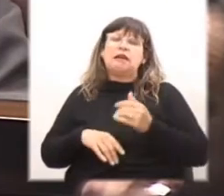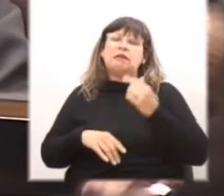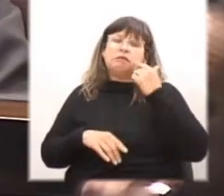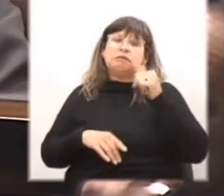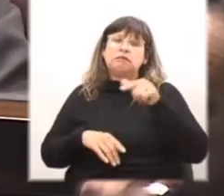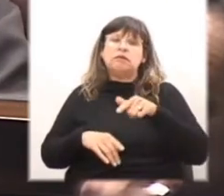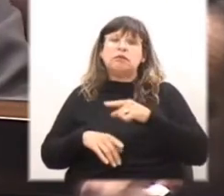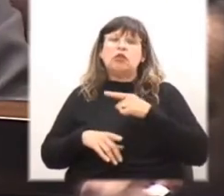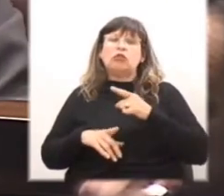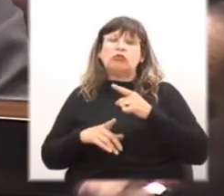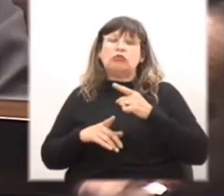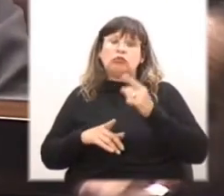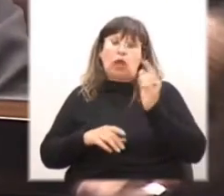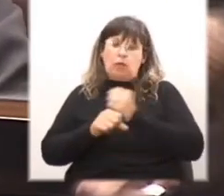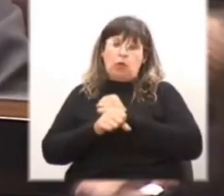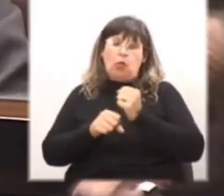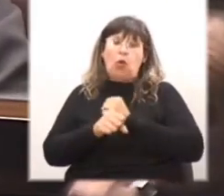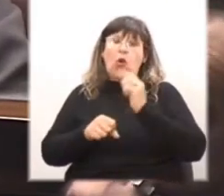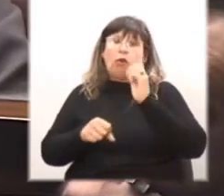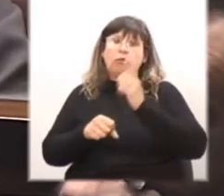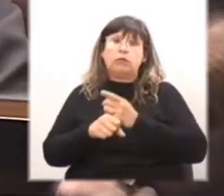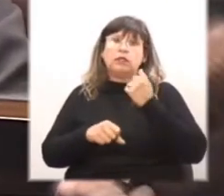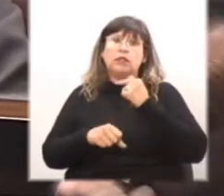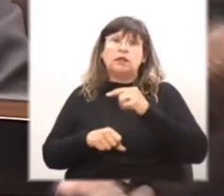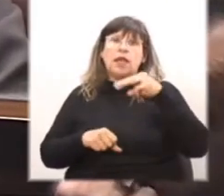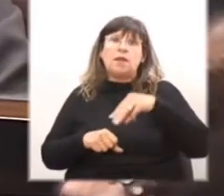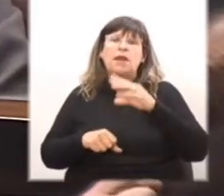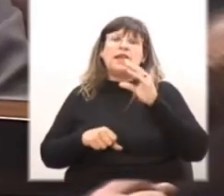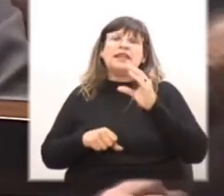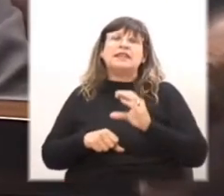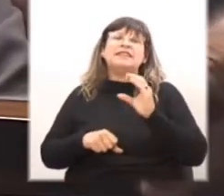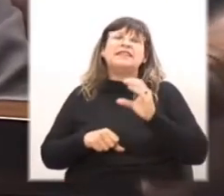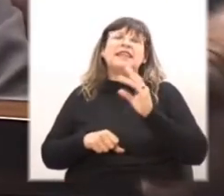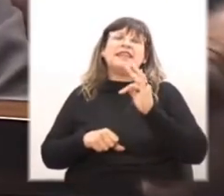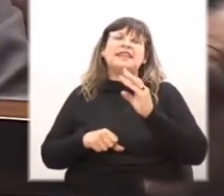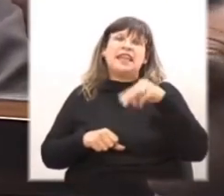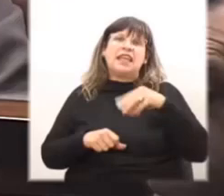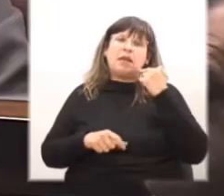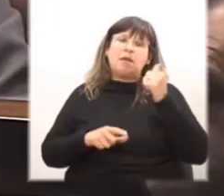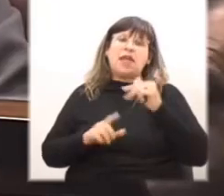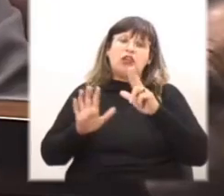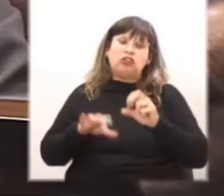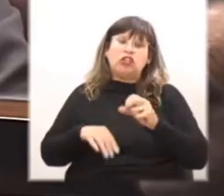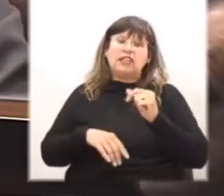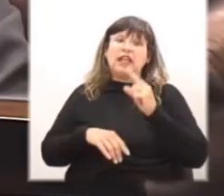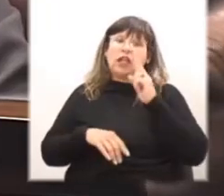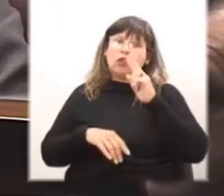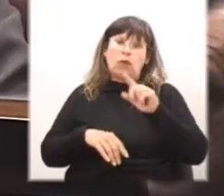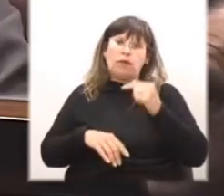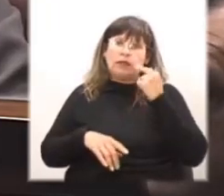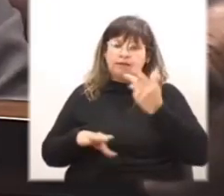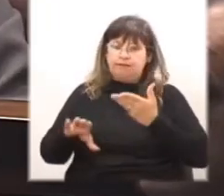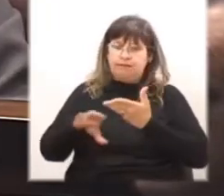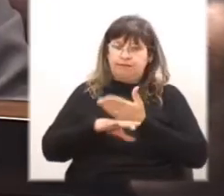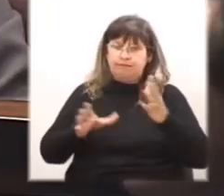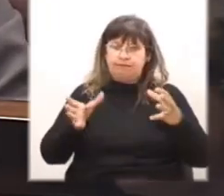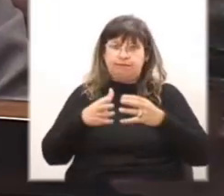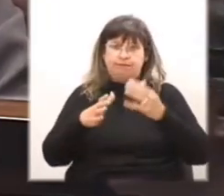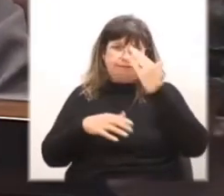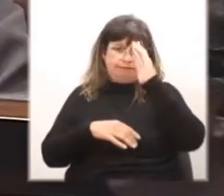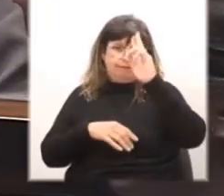por resolución MCTM de 80 del 2021, a solicitud de la Delegación de